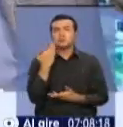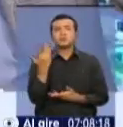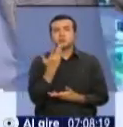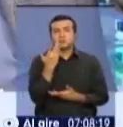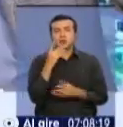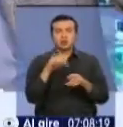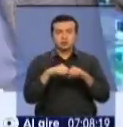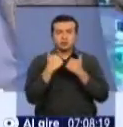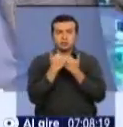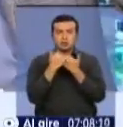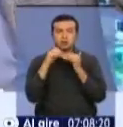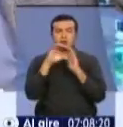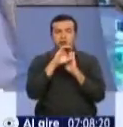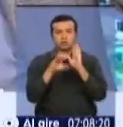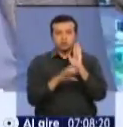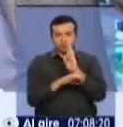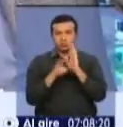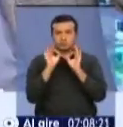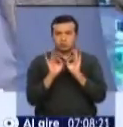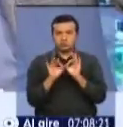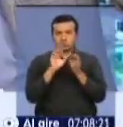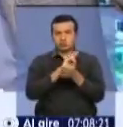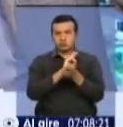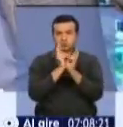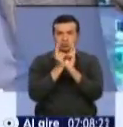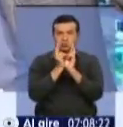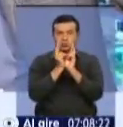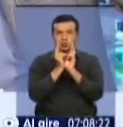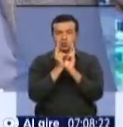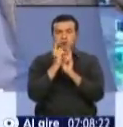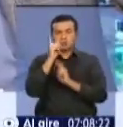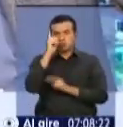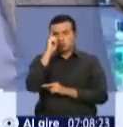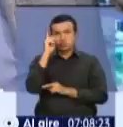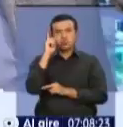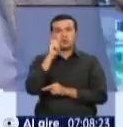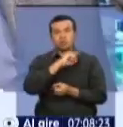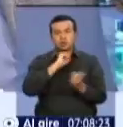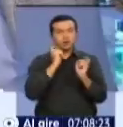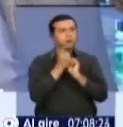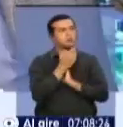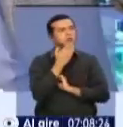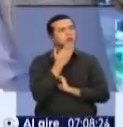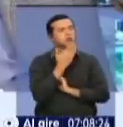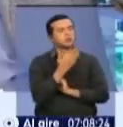una asamblea constituyente para poder reformar la estructura del Estado? Jorge Zavala, bienvenido.